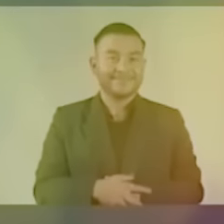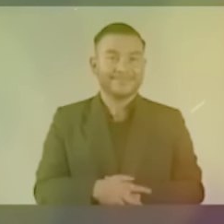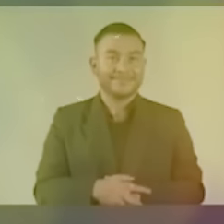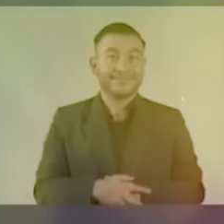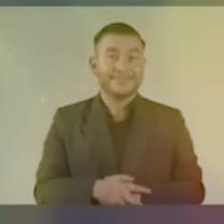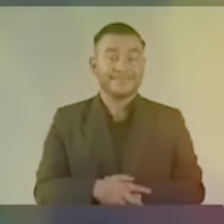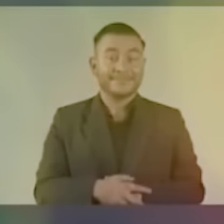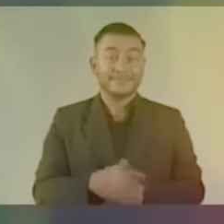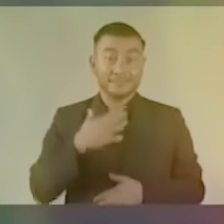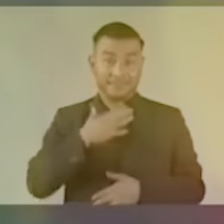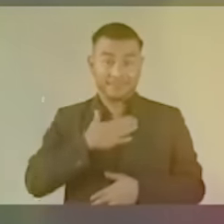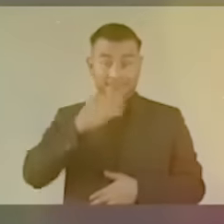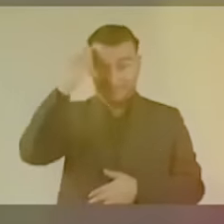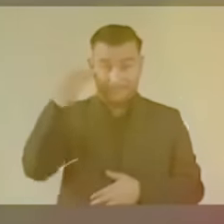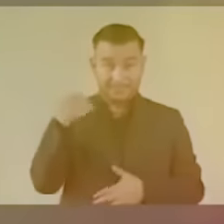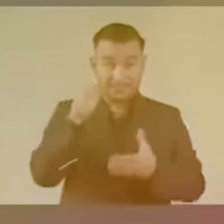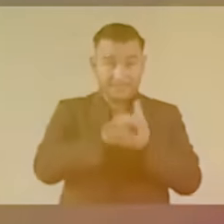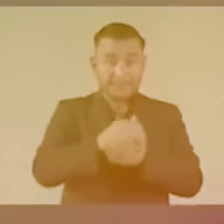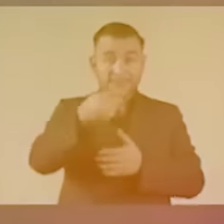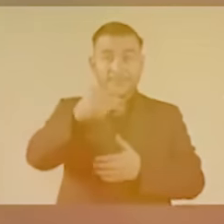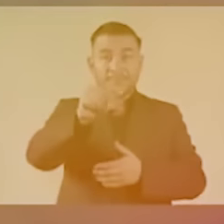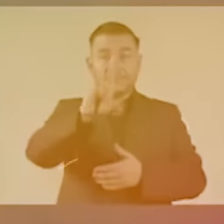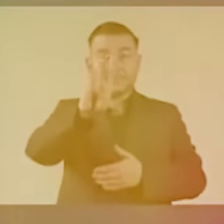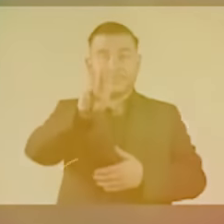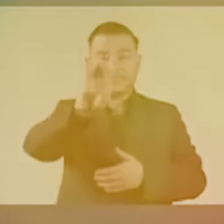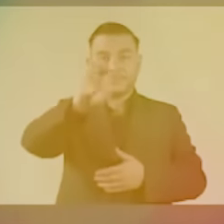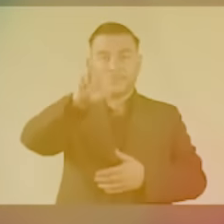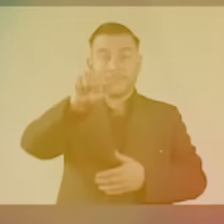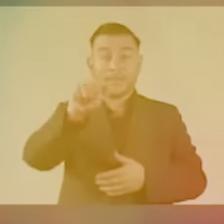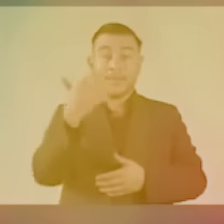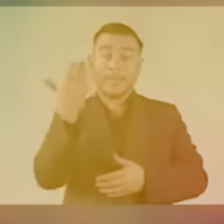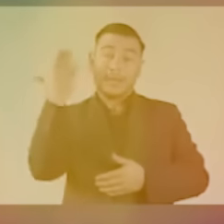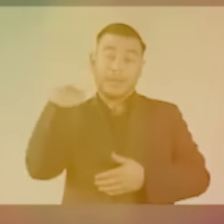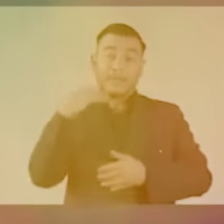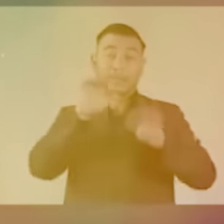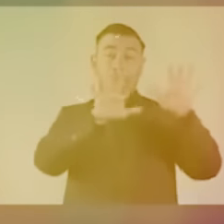Mi esposa Gabriela me ha acompañado desde hace 14 años.